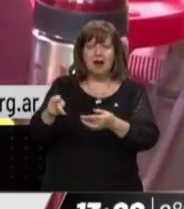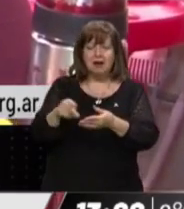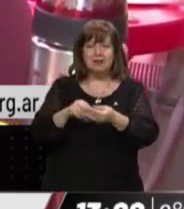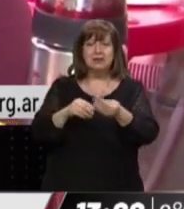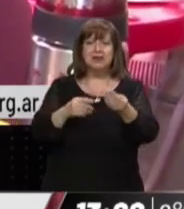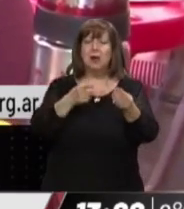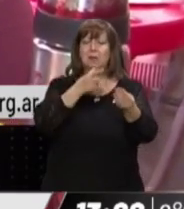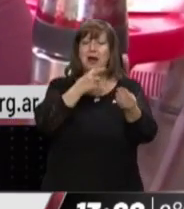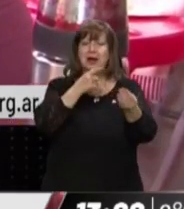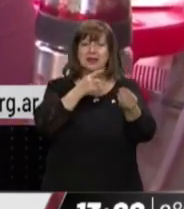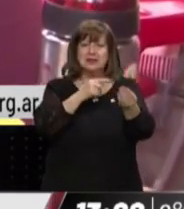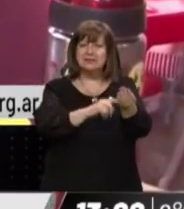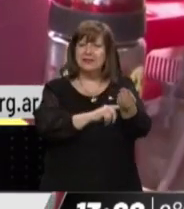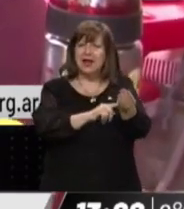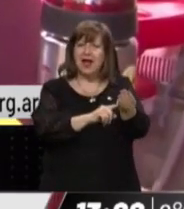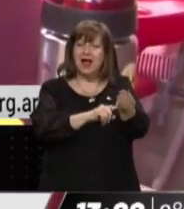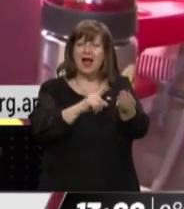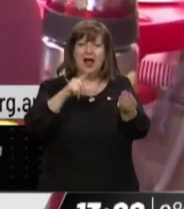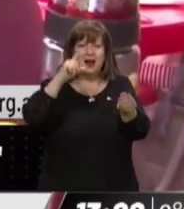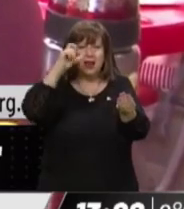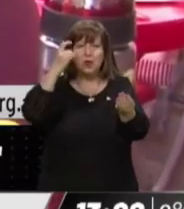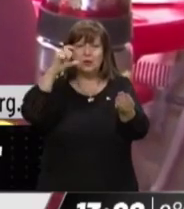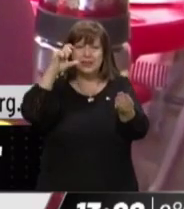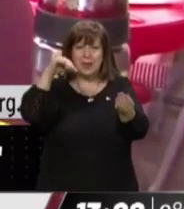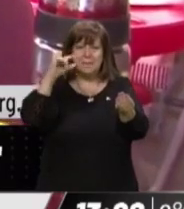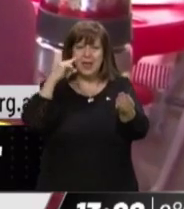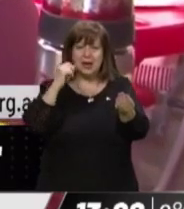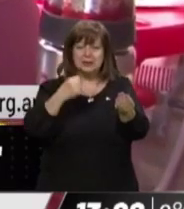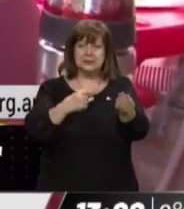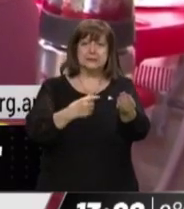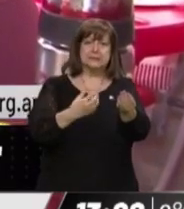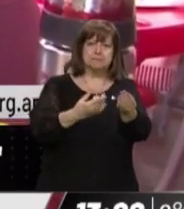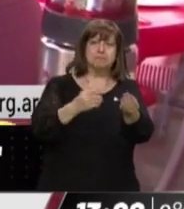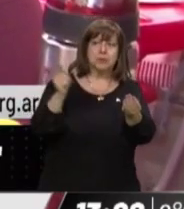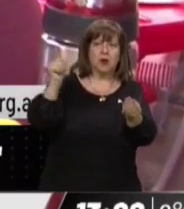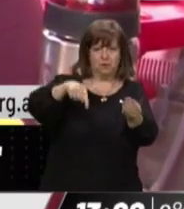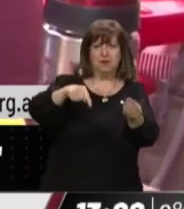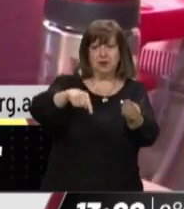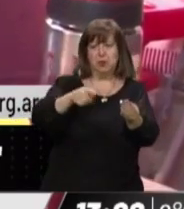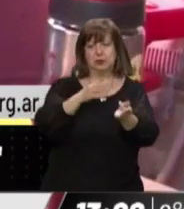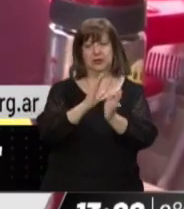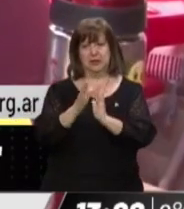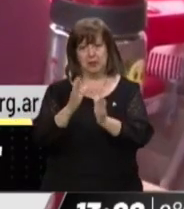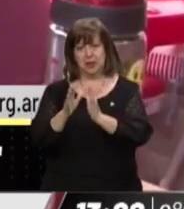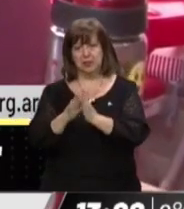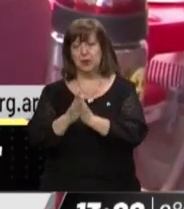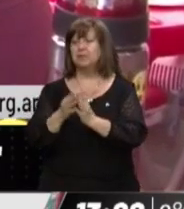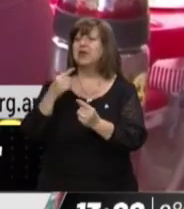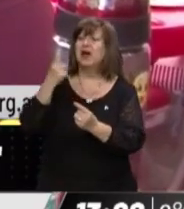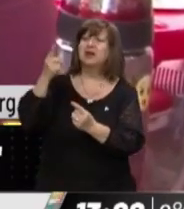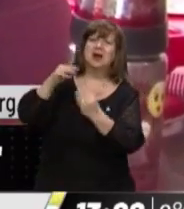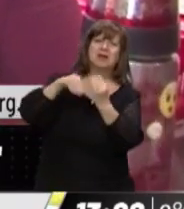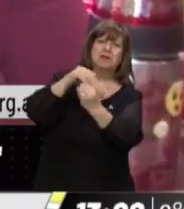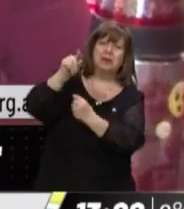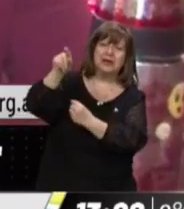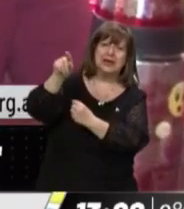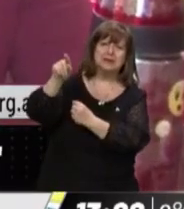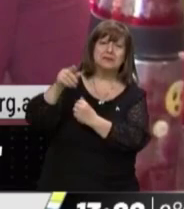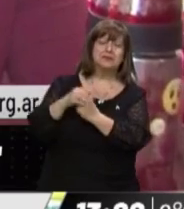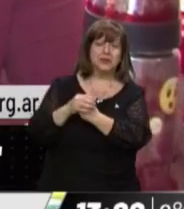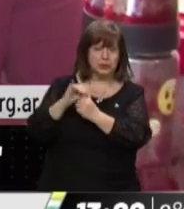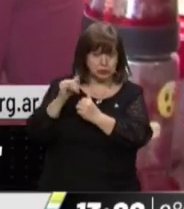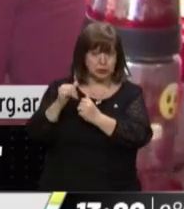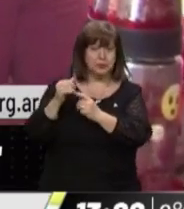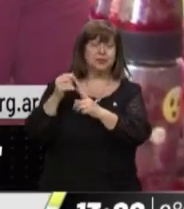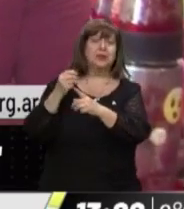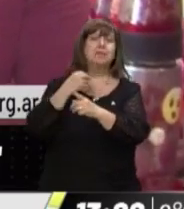más. Nosotros. ¿Allá dejaste más hijos, familia? Dejé familia, dejé mis dos hijas. Guadalupe de 20 años y